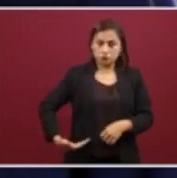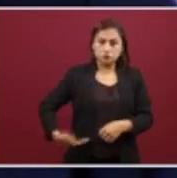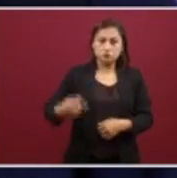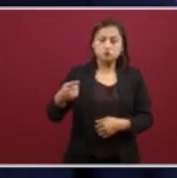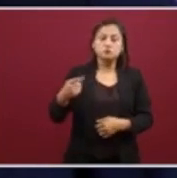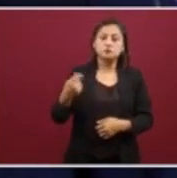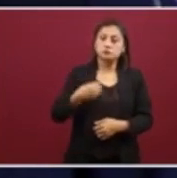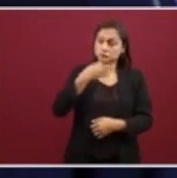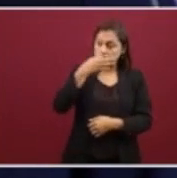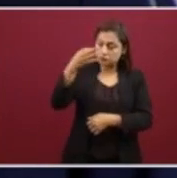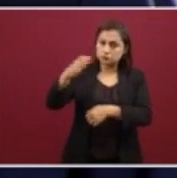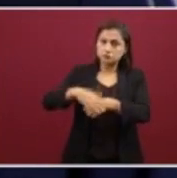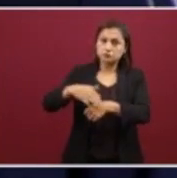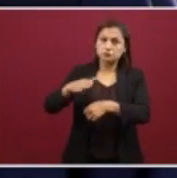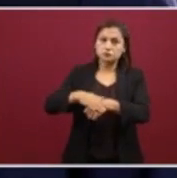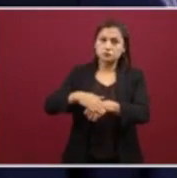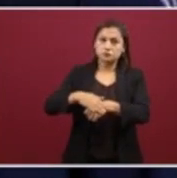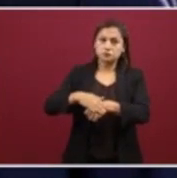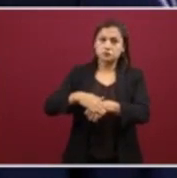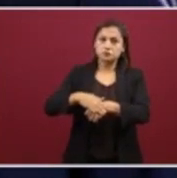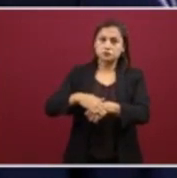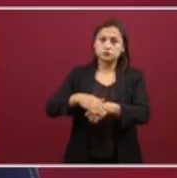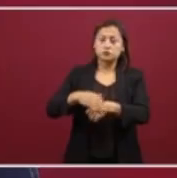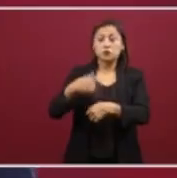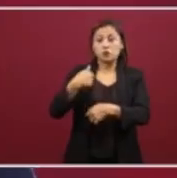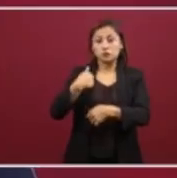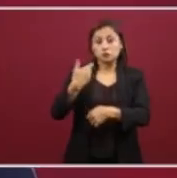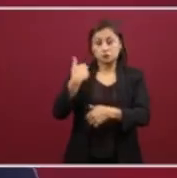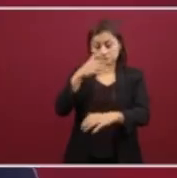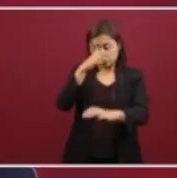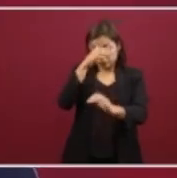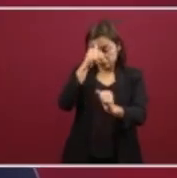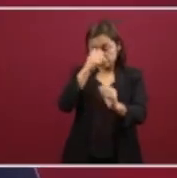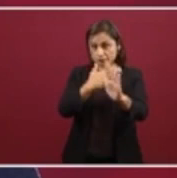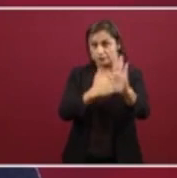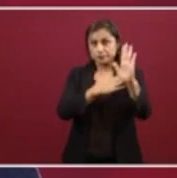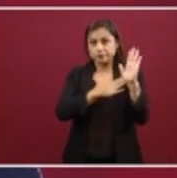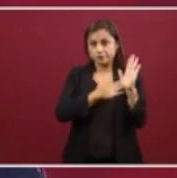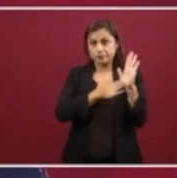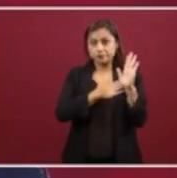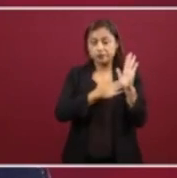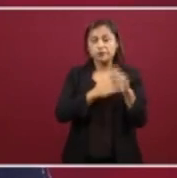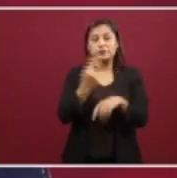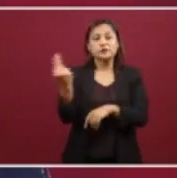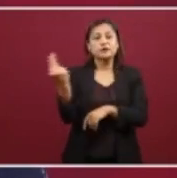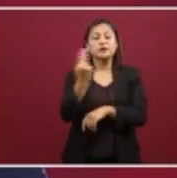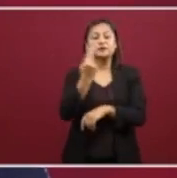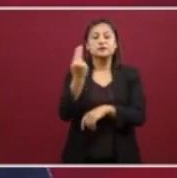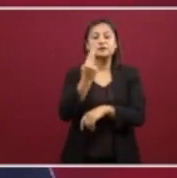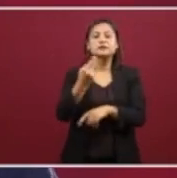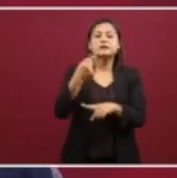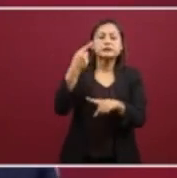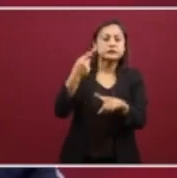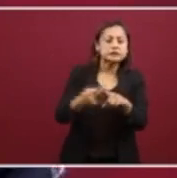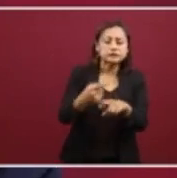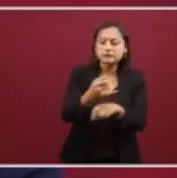compromiso para que no haya impunidad